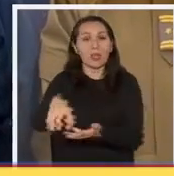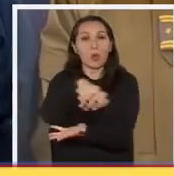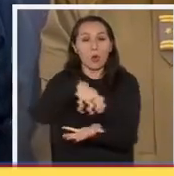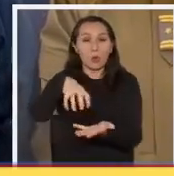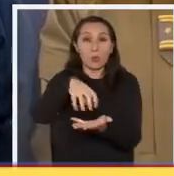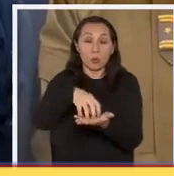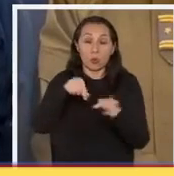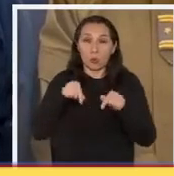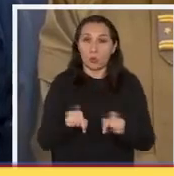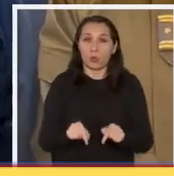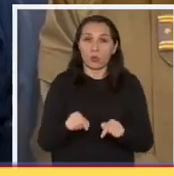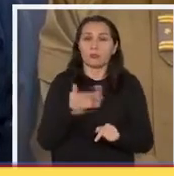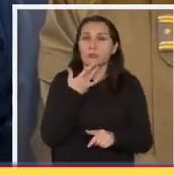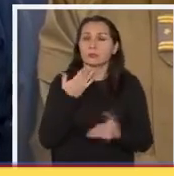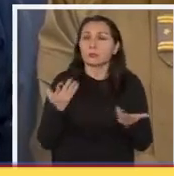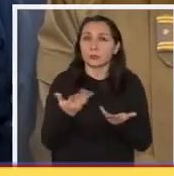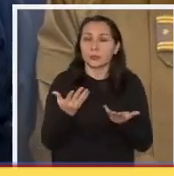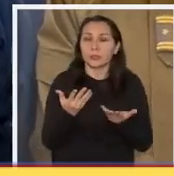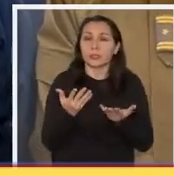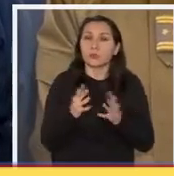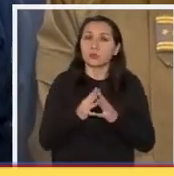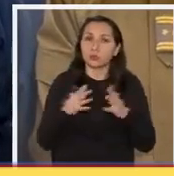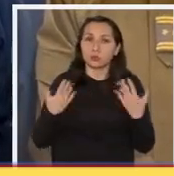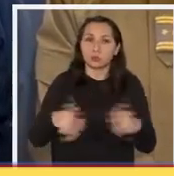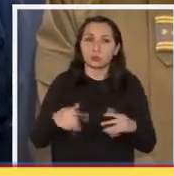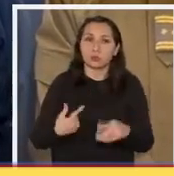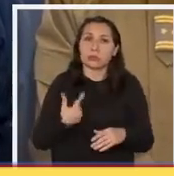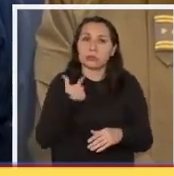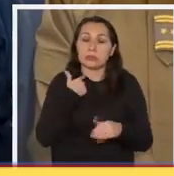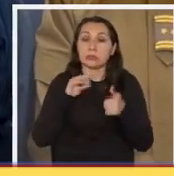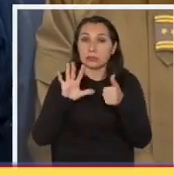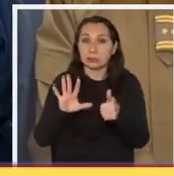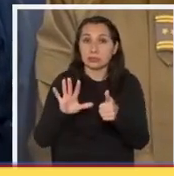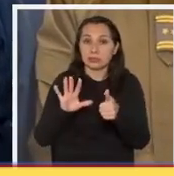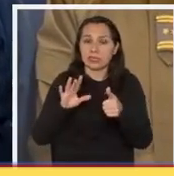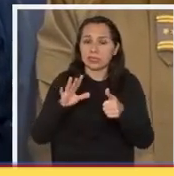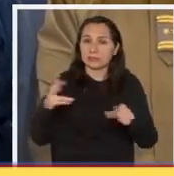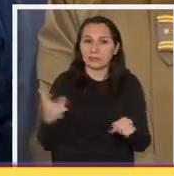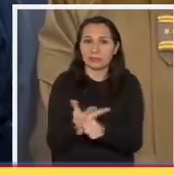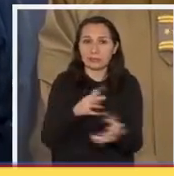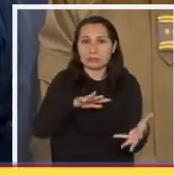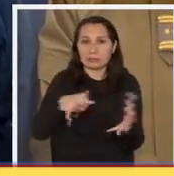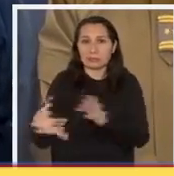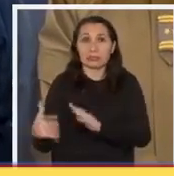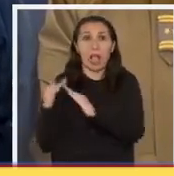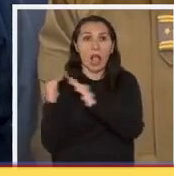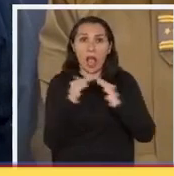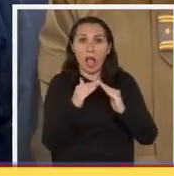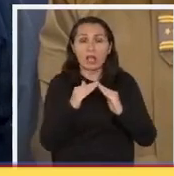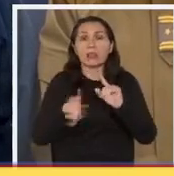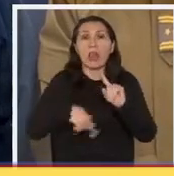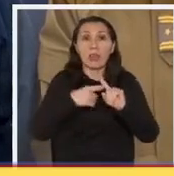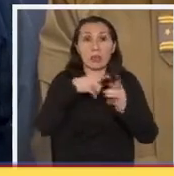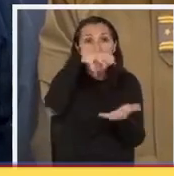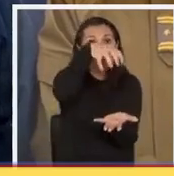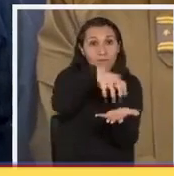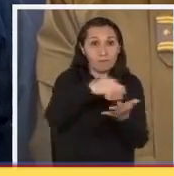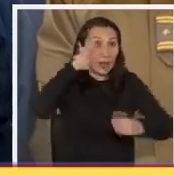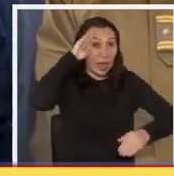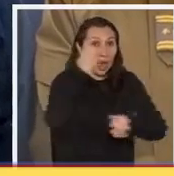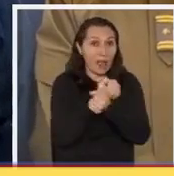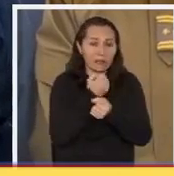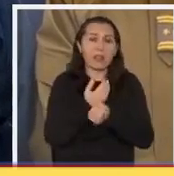comuna, porque fueron tremendamente afectados. Hay 6 que tienen daño total en sus casas y además el retén, la comisaría,